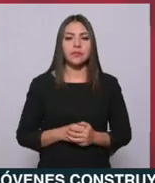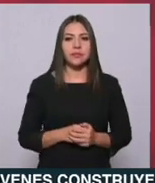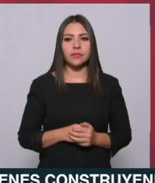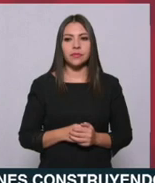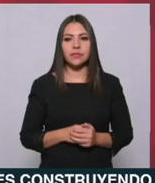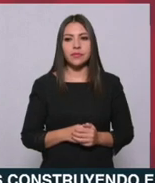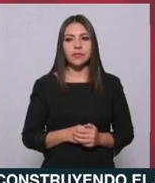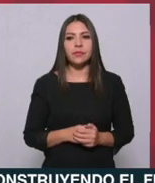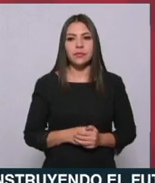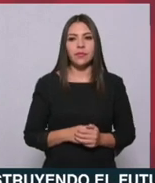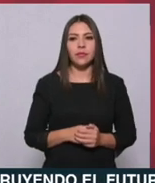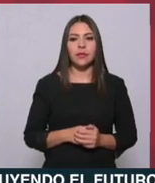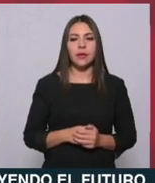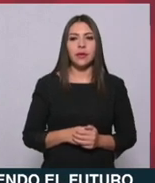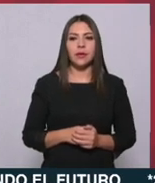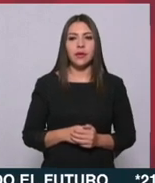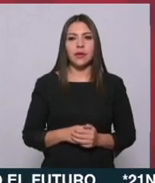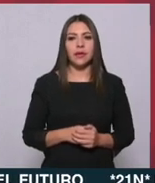una